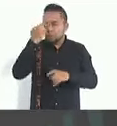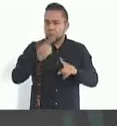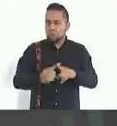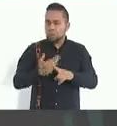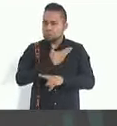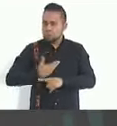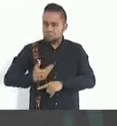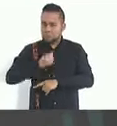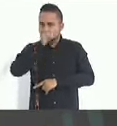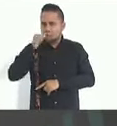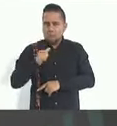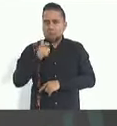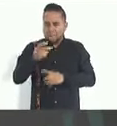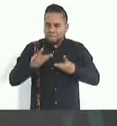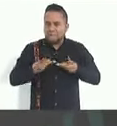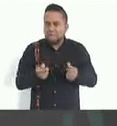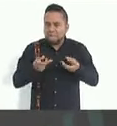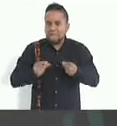Juárez, austeridad